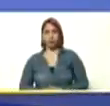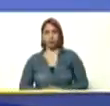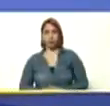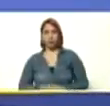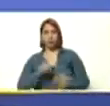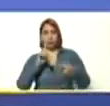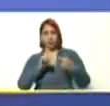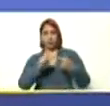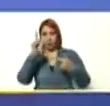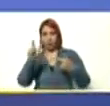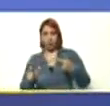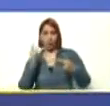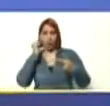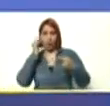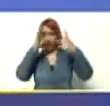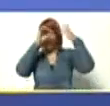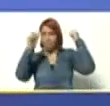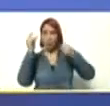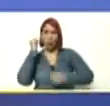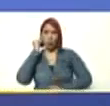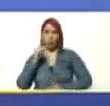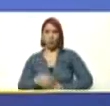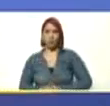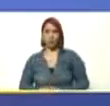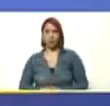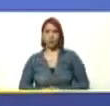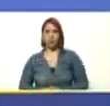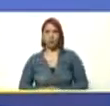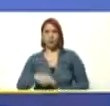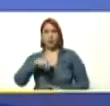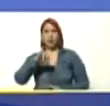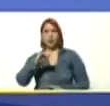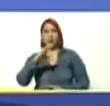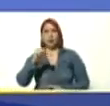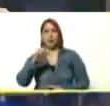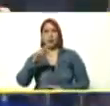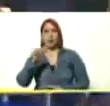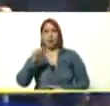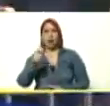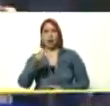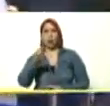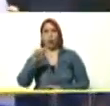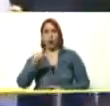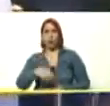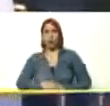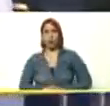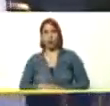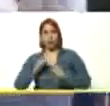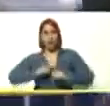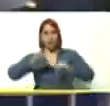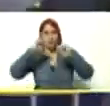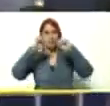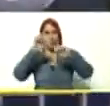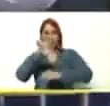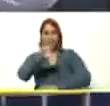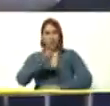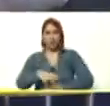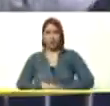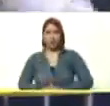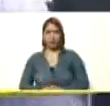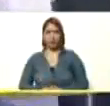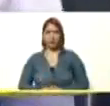La señora embajadora de la República de Nicaragua, Yaoska Calderón, ¡que viva Nicaragua!